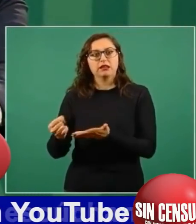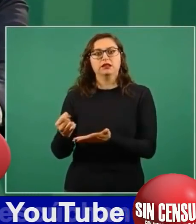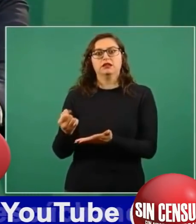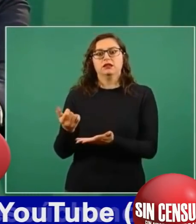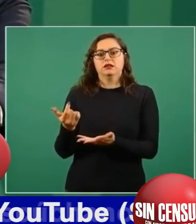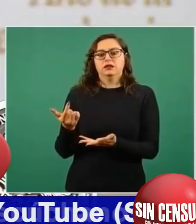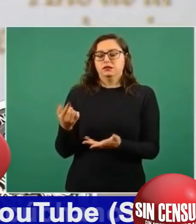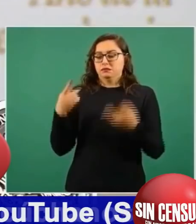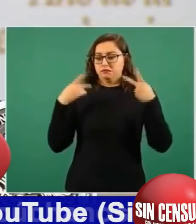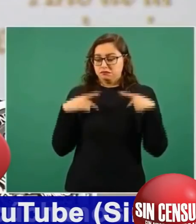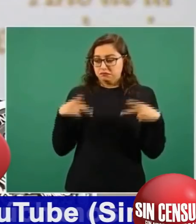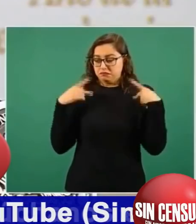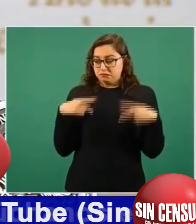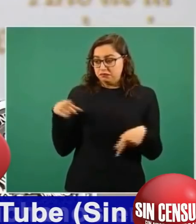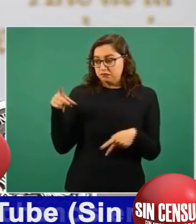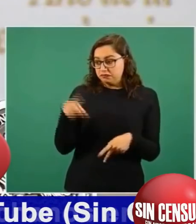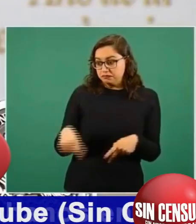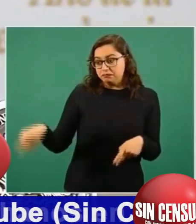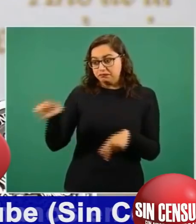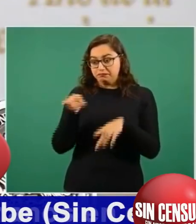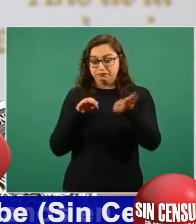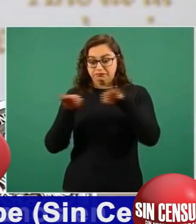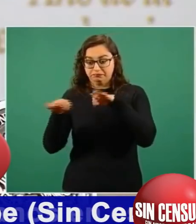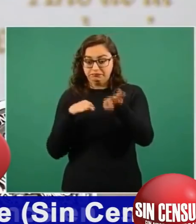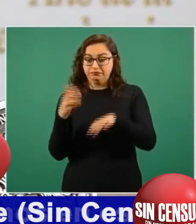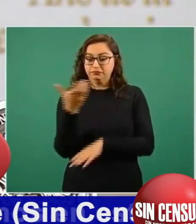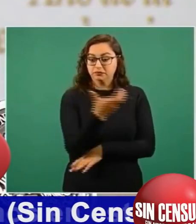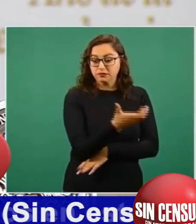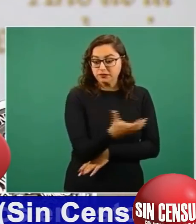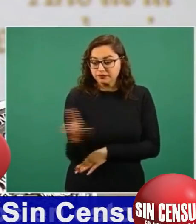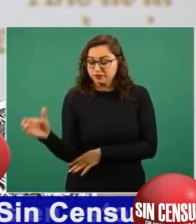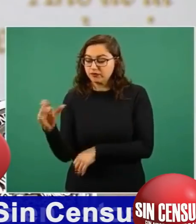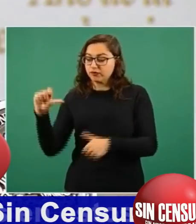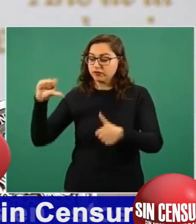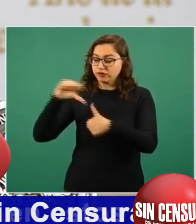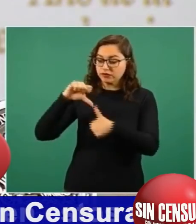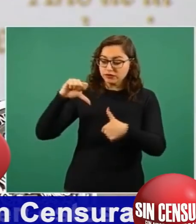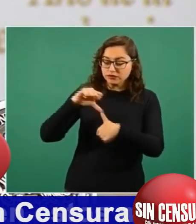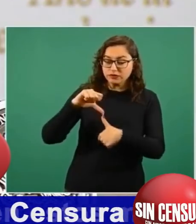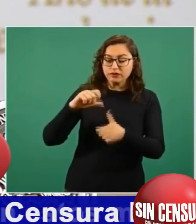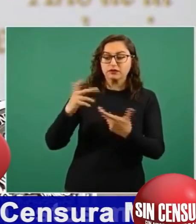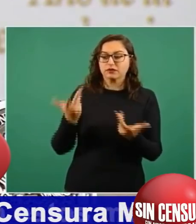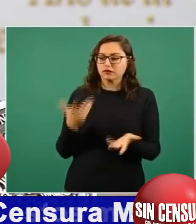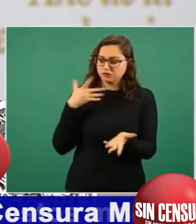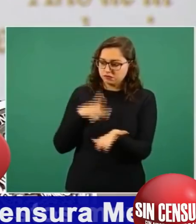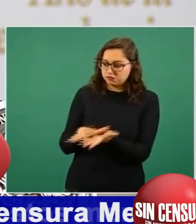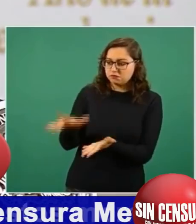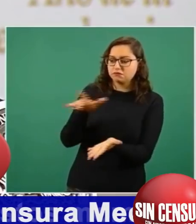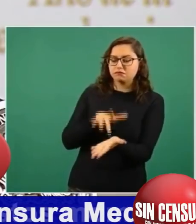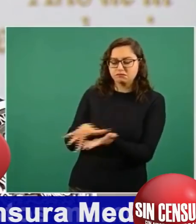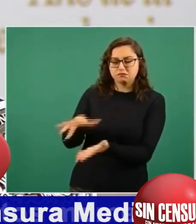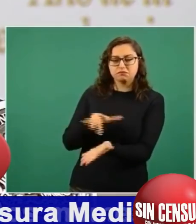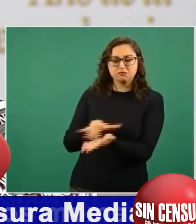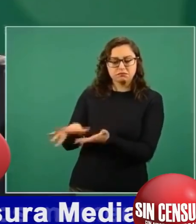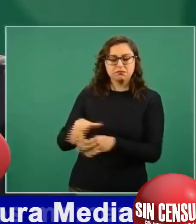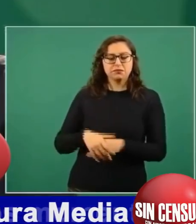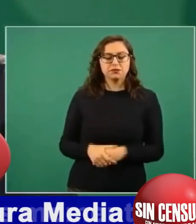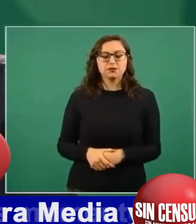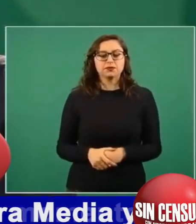a productores de Centroamérica, del sureste, que se